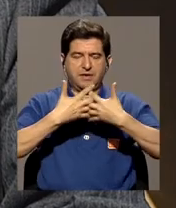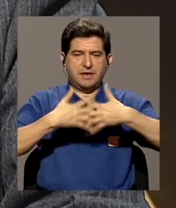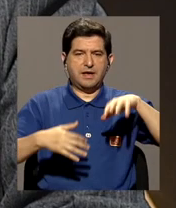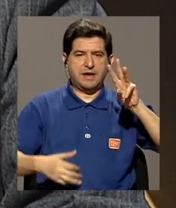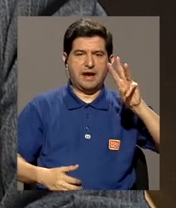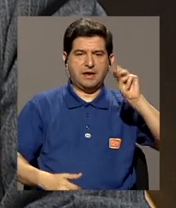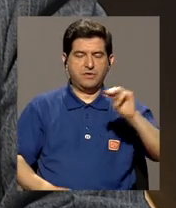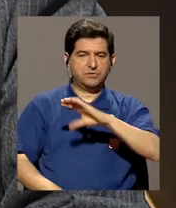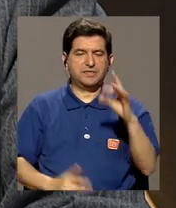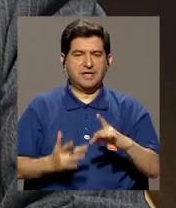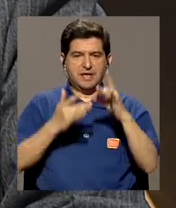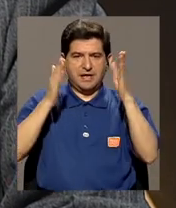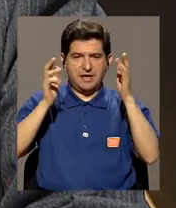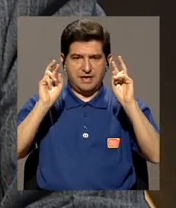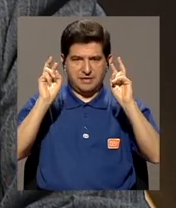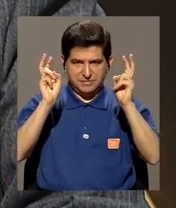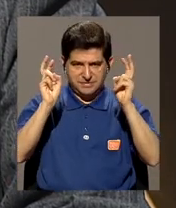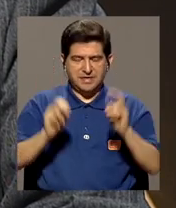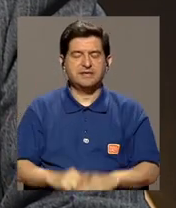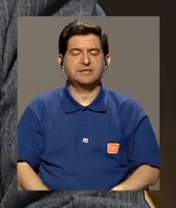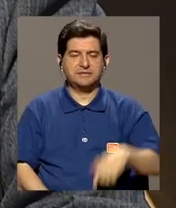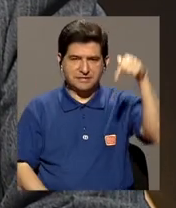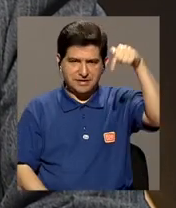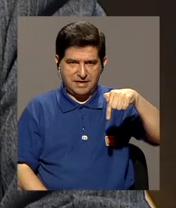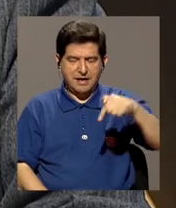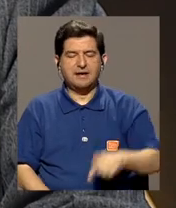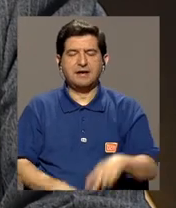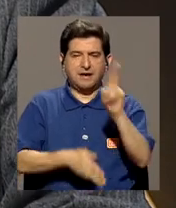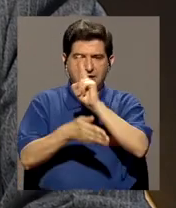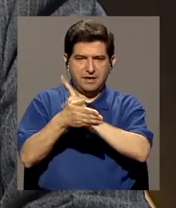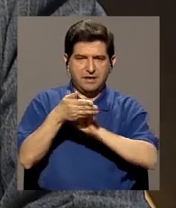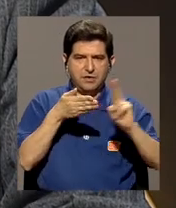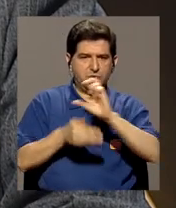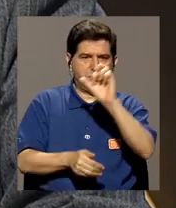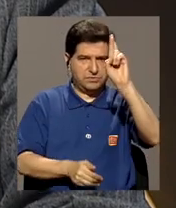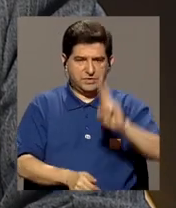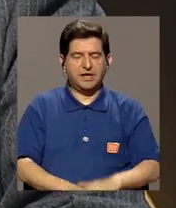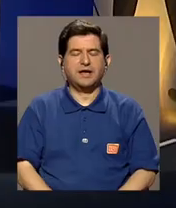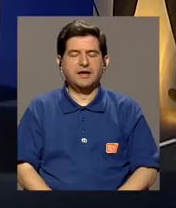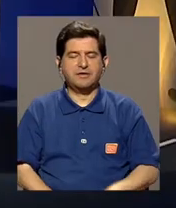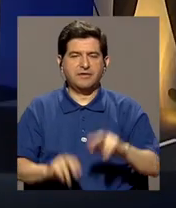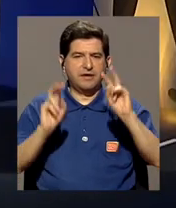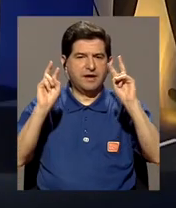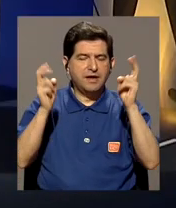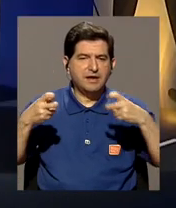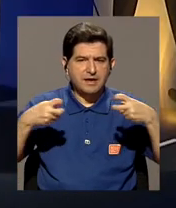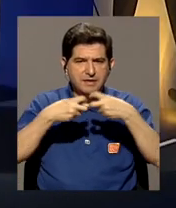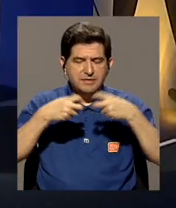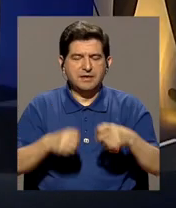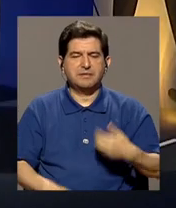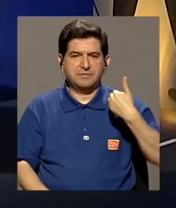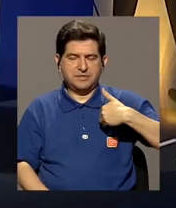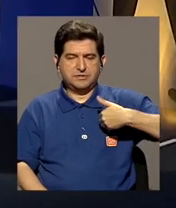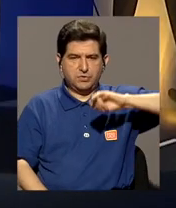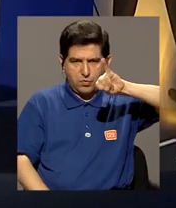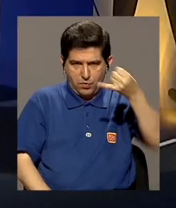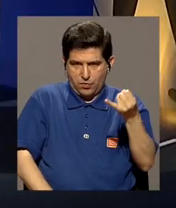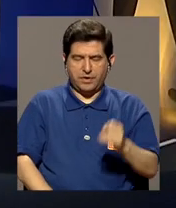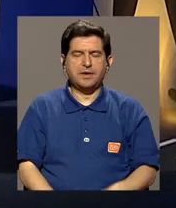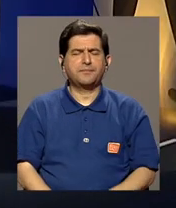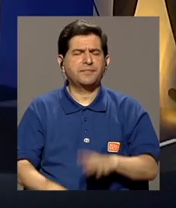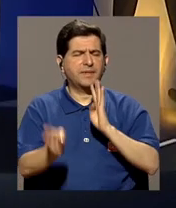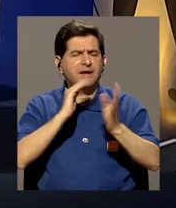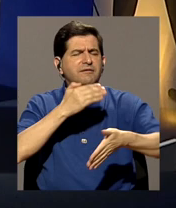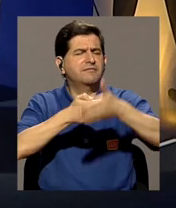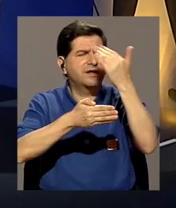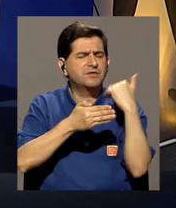especialista en energía de nuestra casa nuestra universidad de costa rica de don jorge tomaré ahora usted nos comentaba un poquito sobre